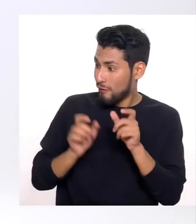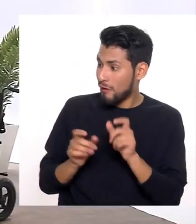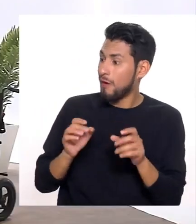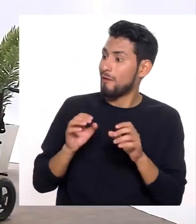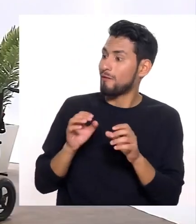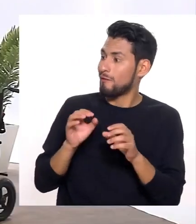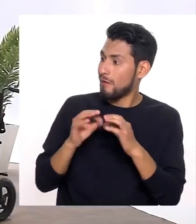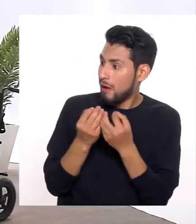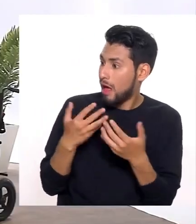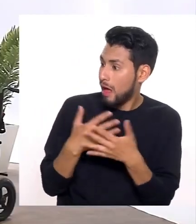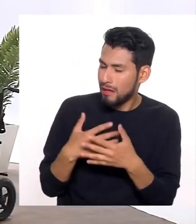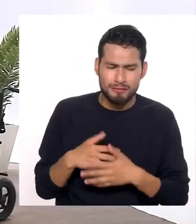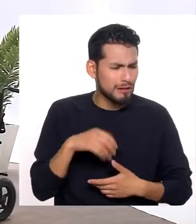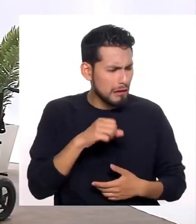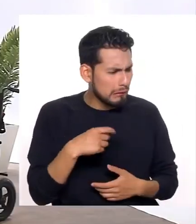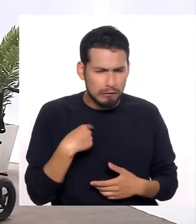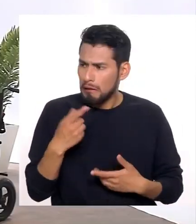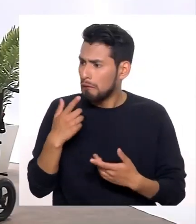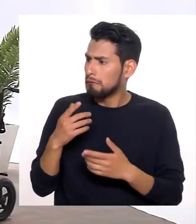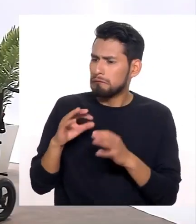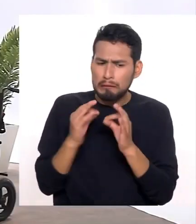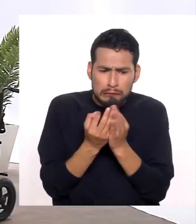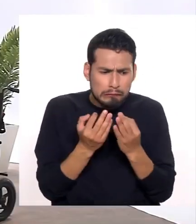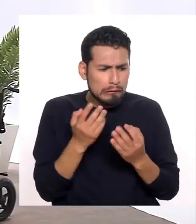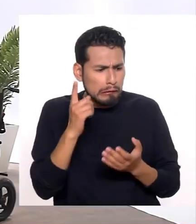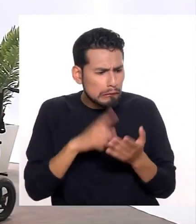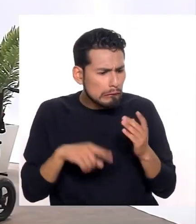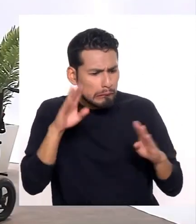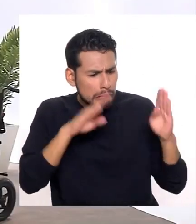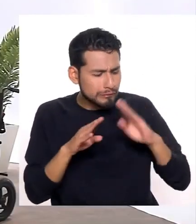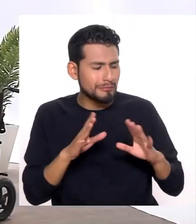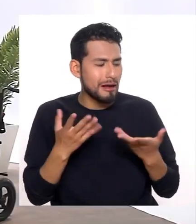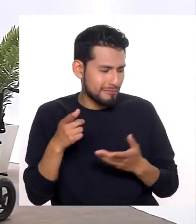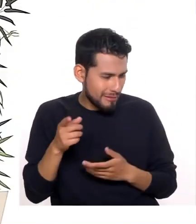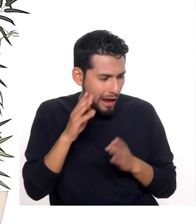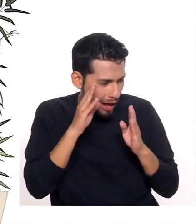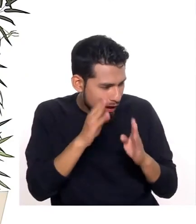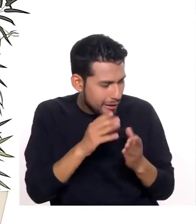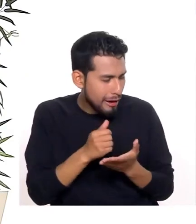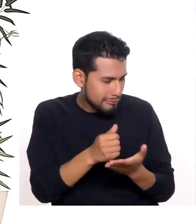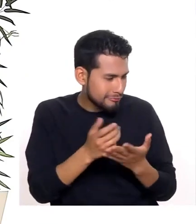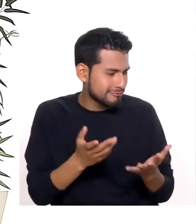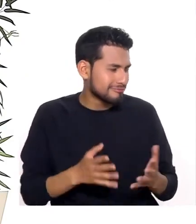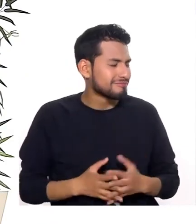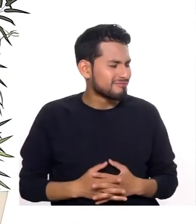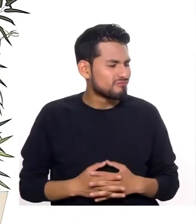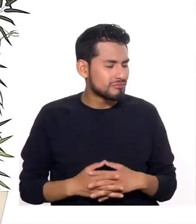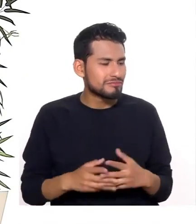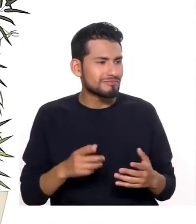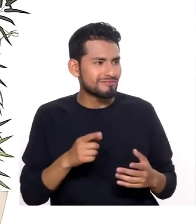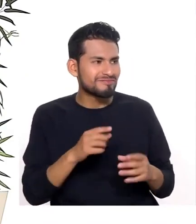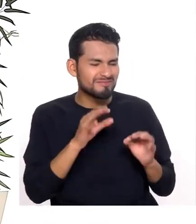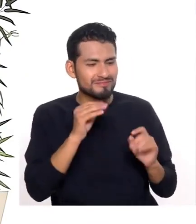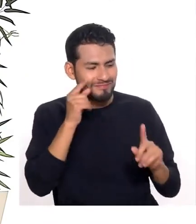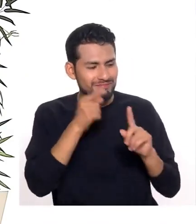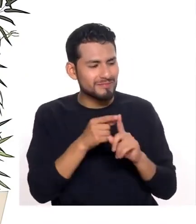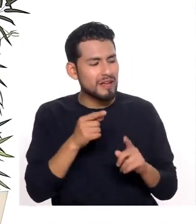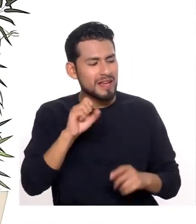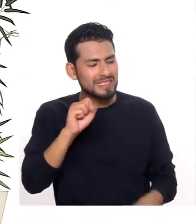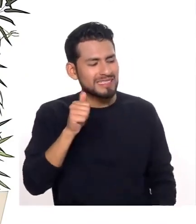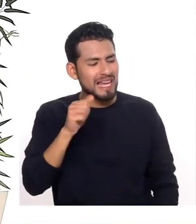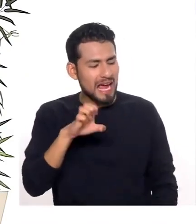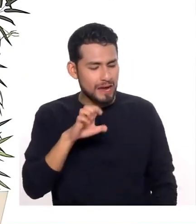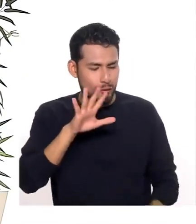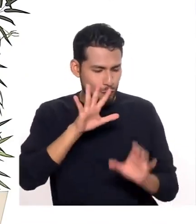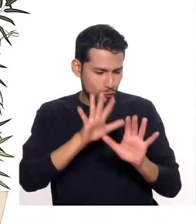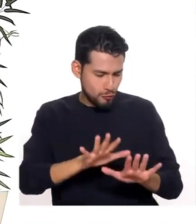no intensidad y que no tratan bien a mi hijo y que aquello y que lo otro, ¿no? Pero creo que eso sería básicamente, ¿no? Los